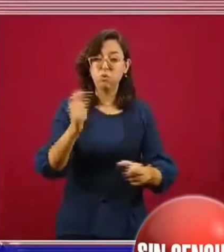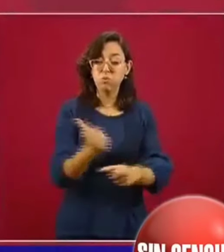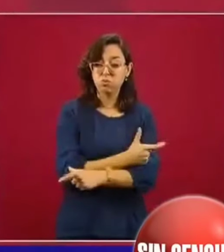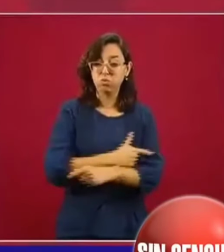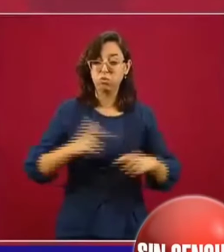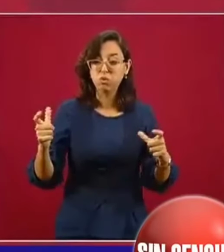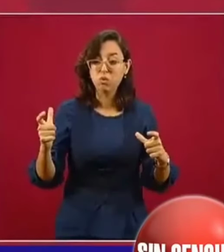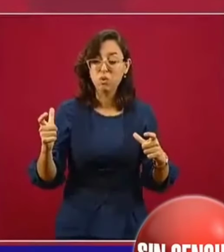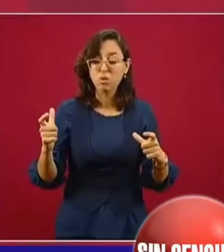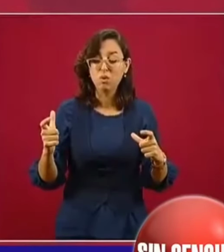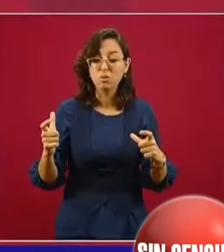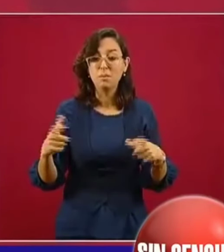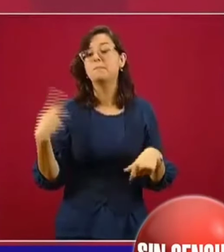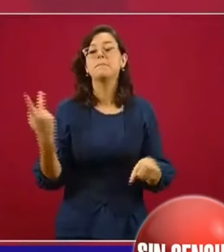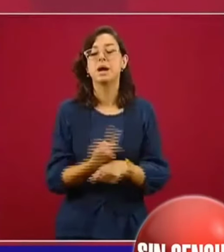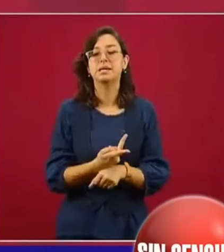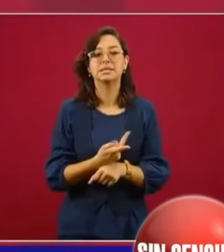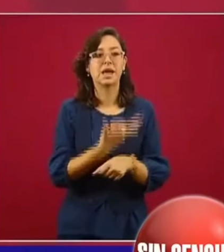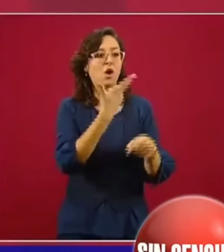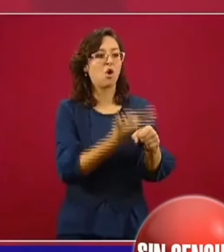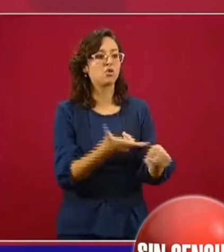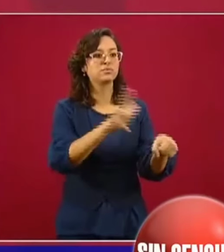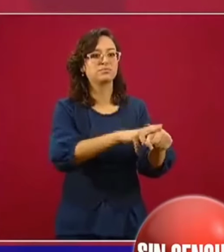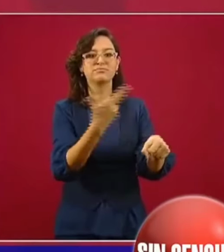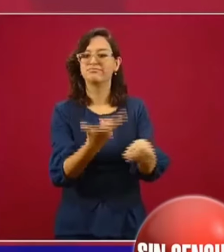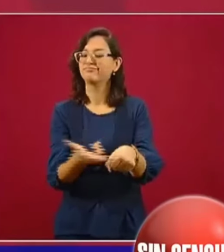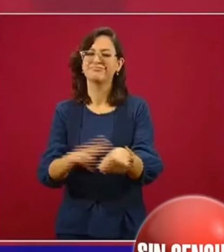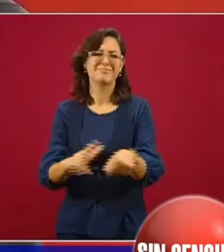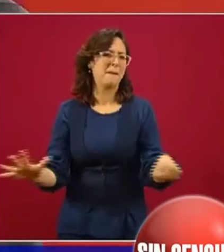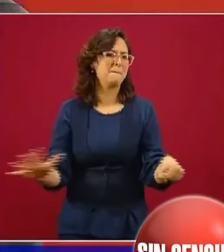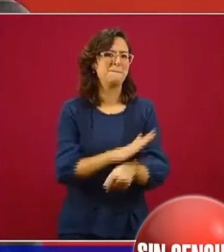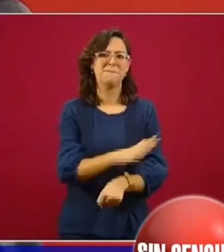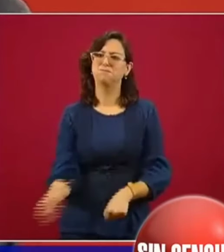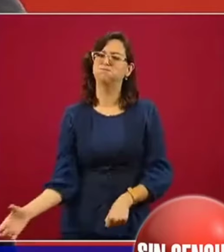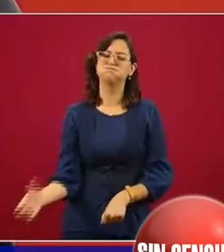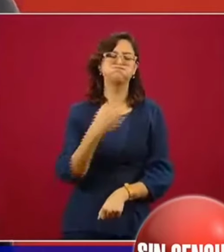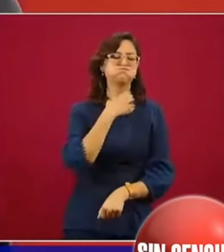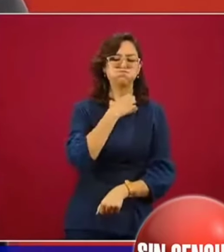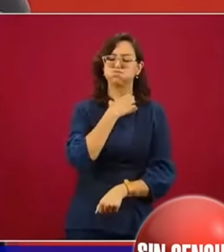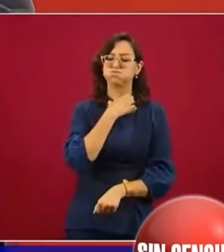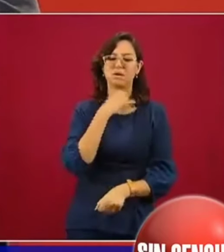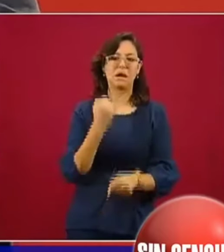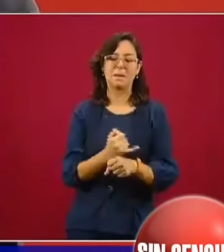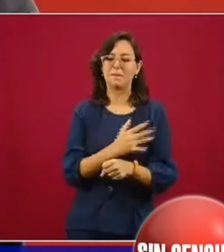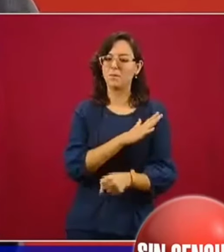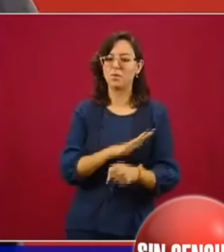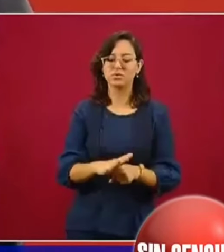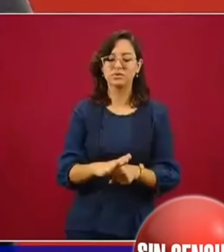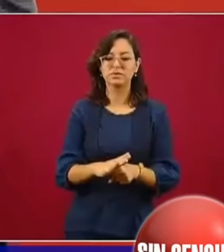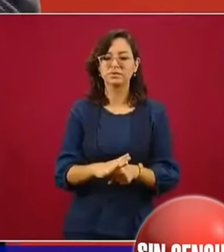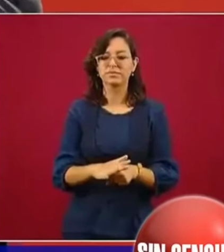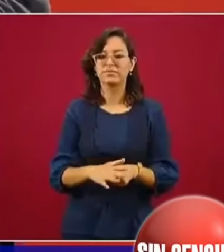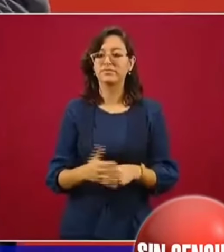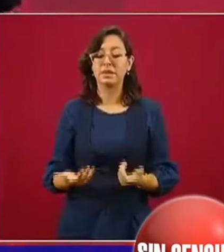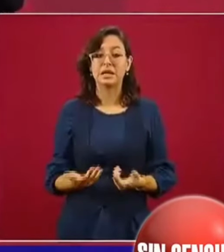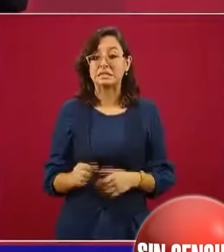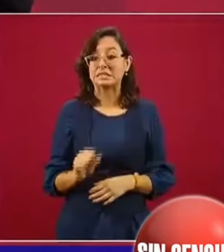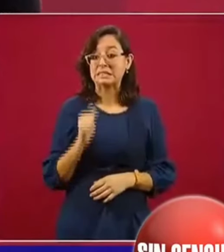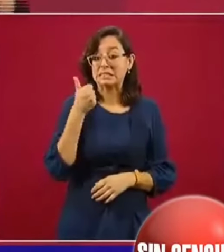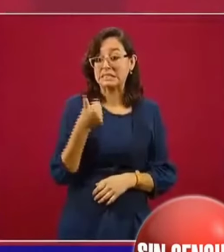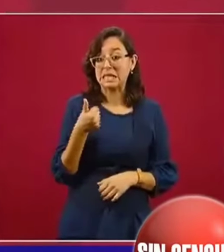Obviamente eso hubiera rebasado la capacidad de atención hospitalaria. A pesar de que la curva en 6 semanas hubiera subido al